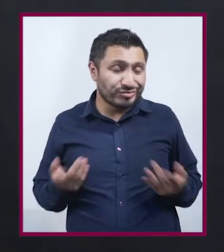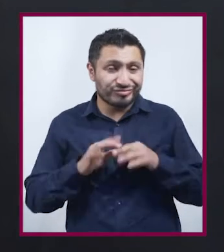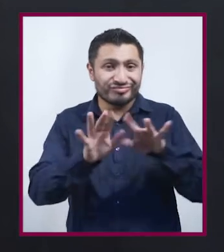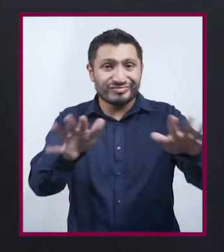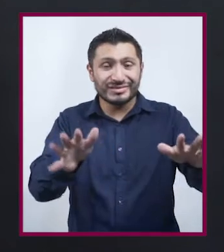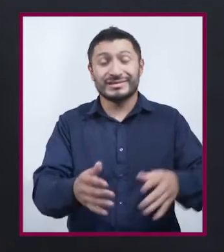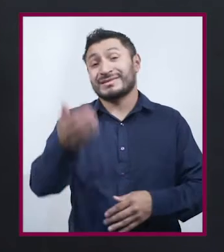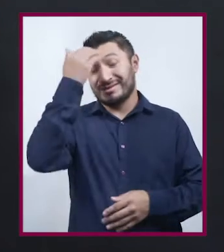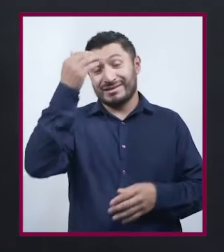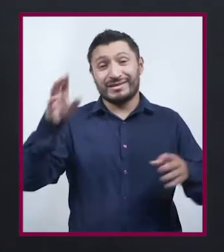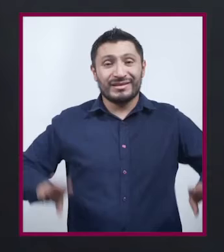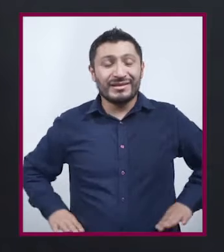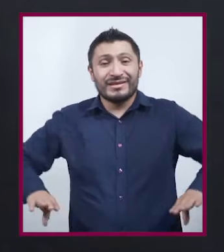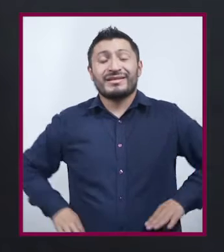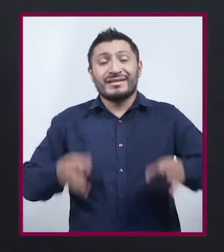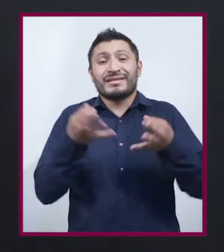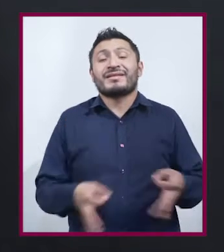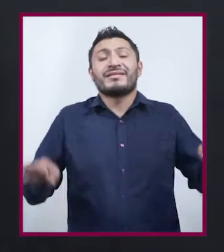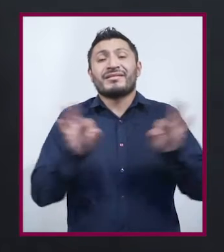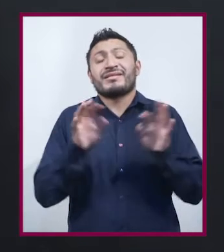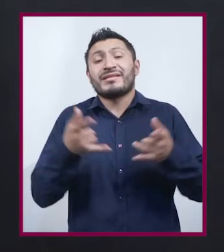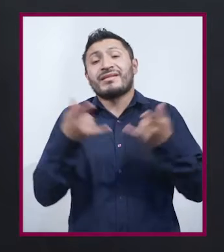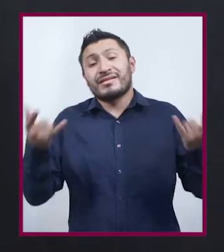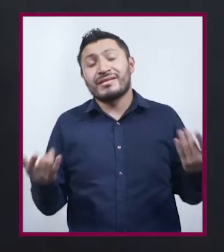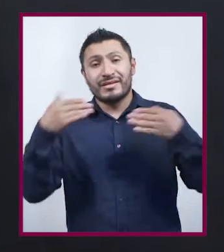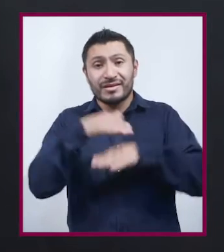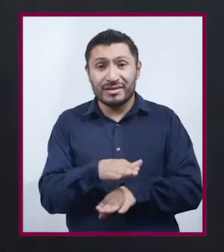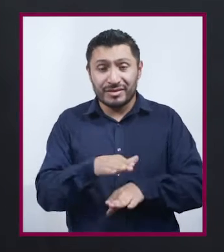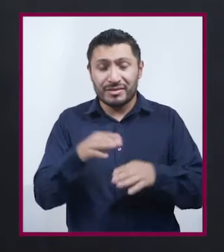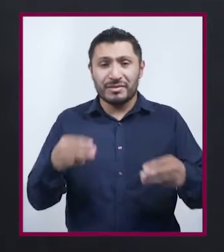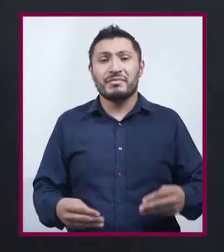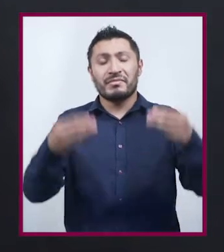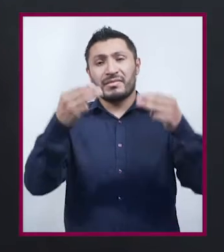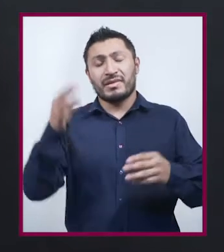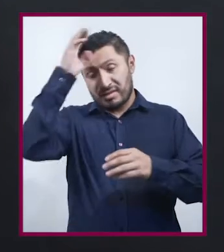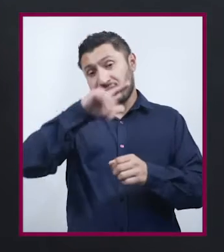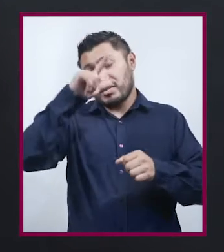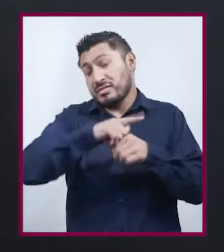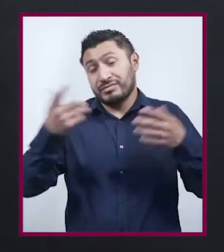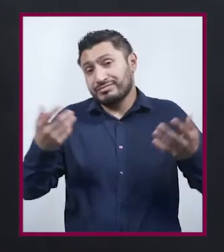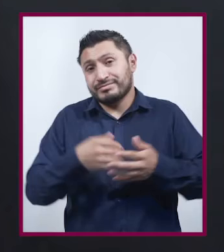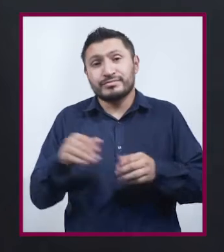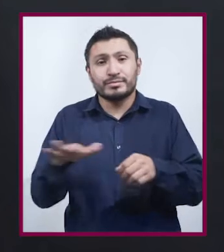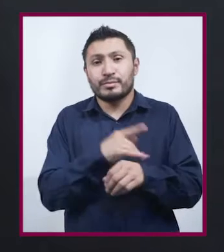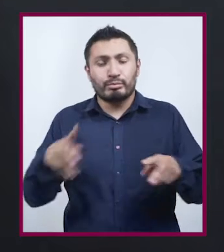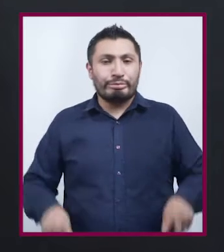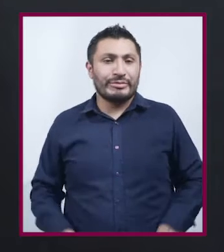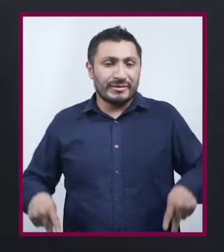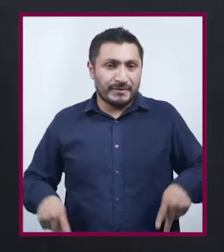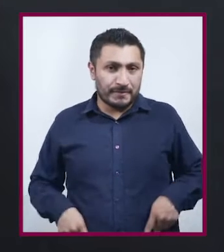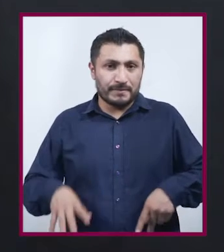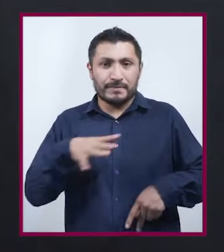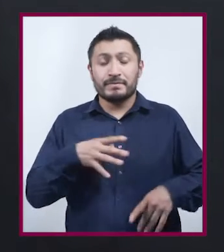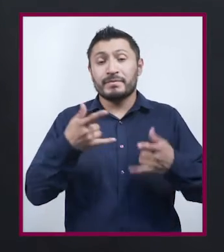Vamos pues a conocer aspectos importantes de la historia, del mercado, de la industria y de la cultura. Porque entre pantalones y